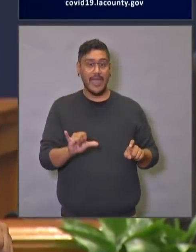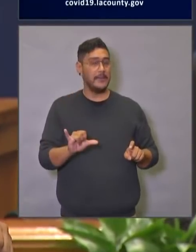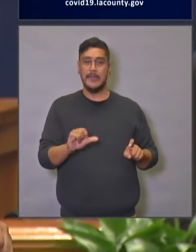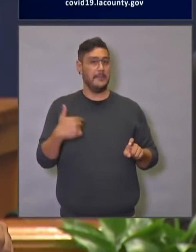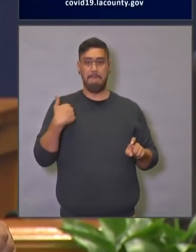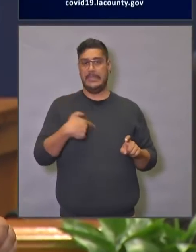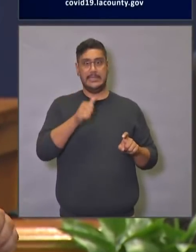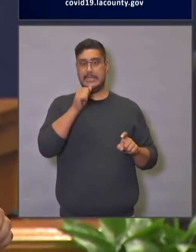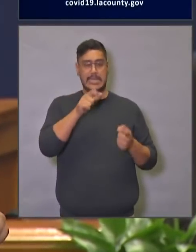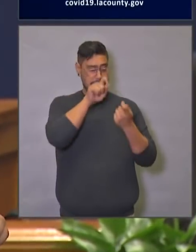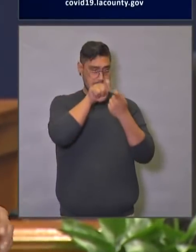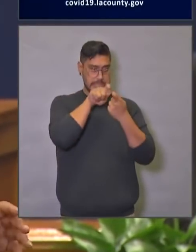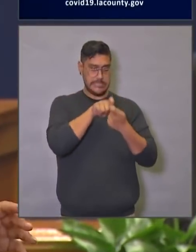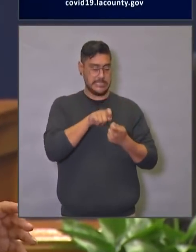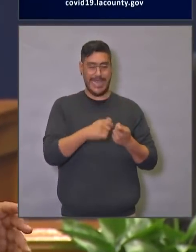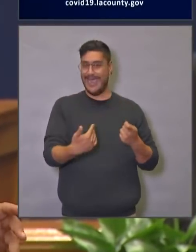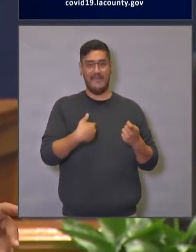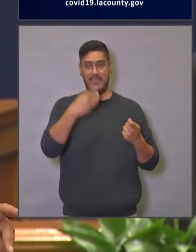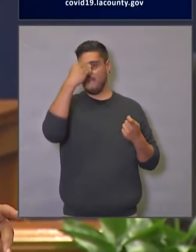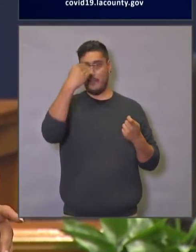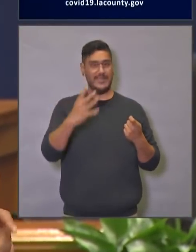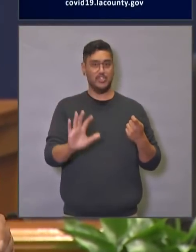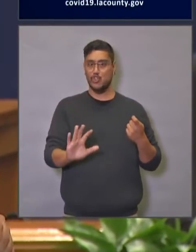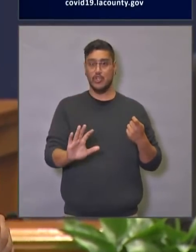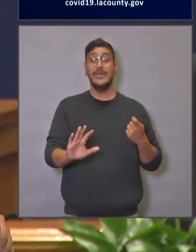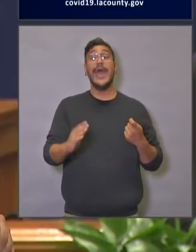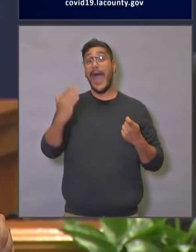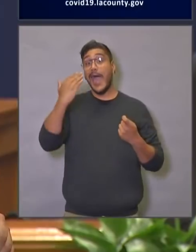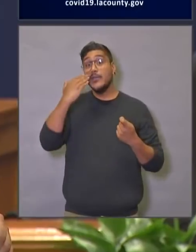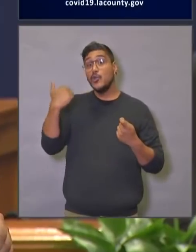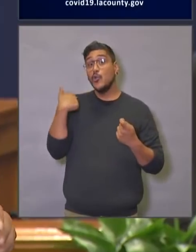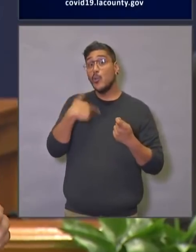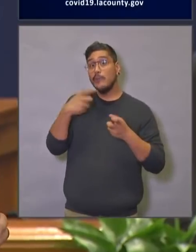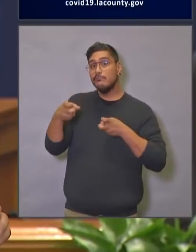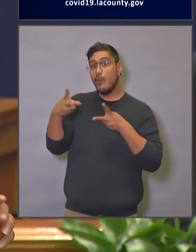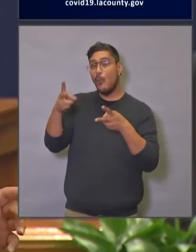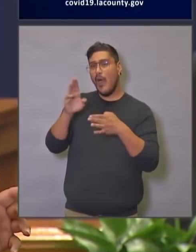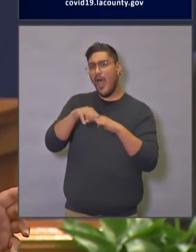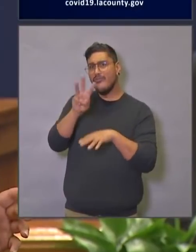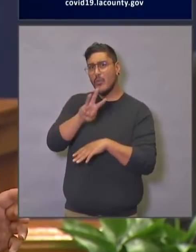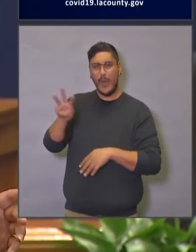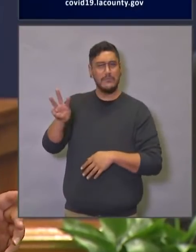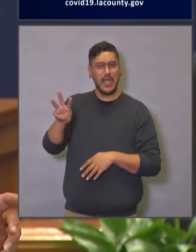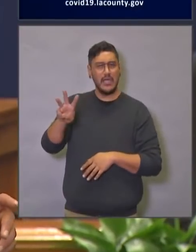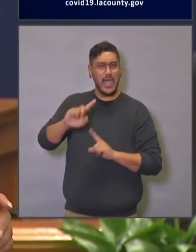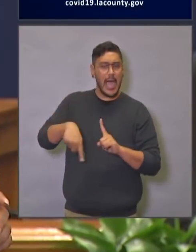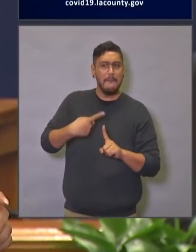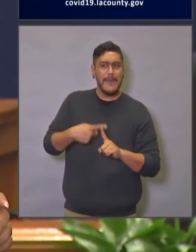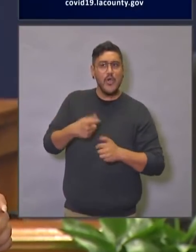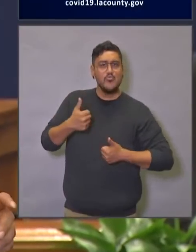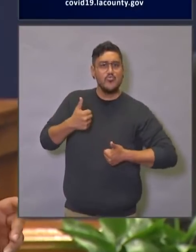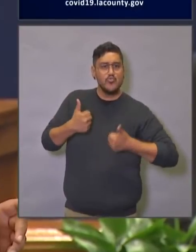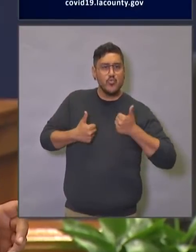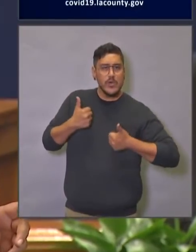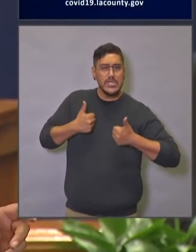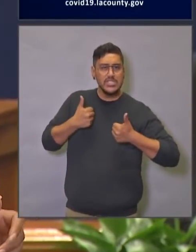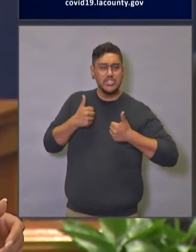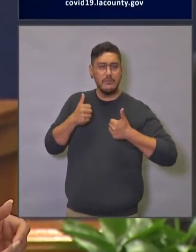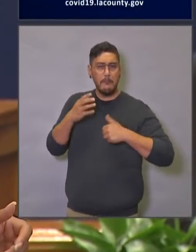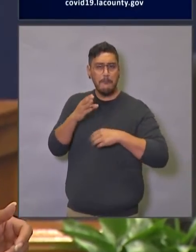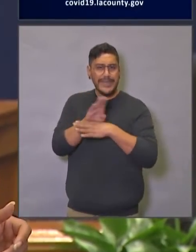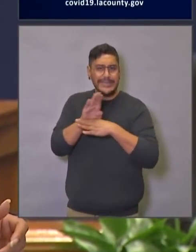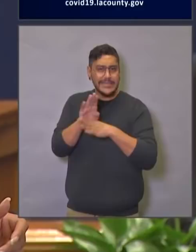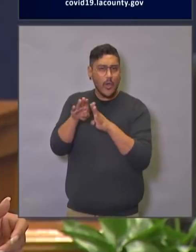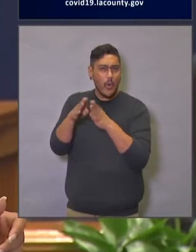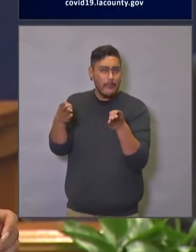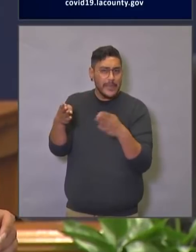compañías específicas. Yo sé que tenemos información en nuestro sitio web acerca de cuáles compañías están abiertas y